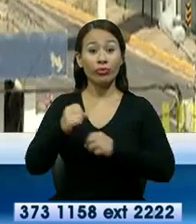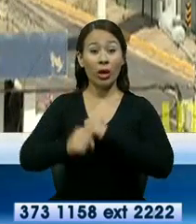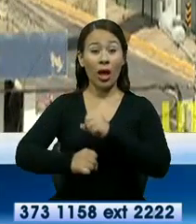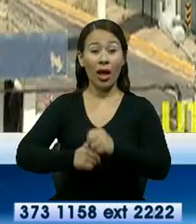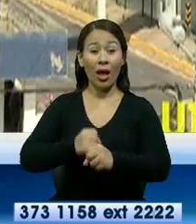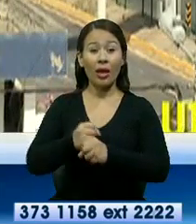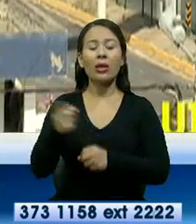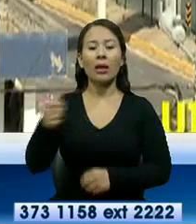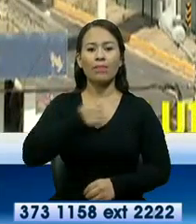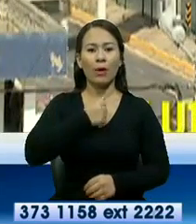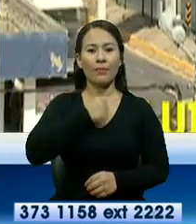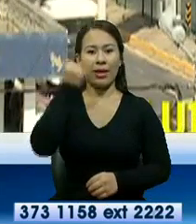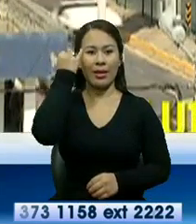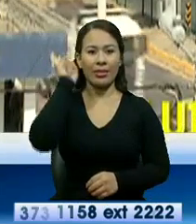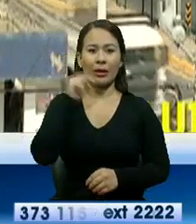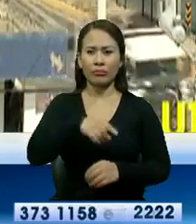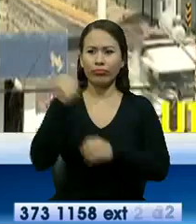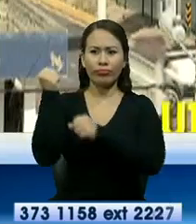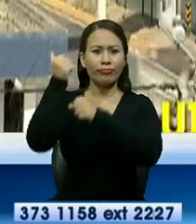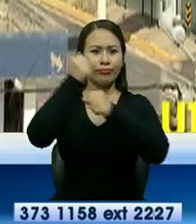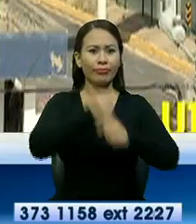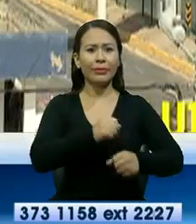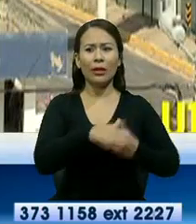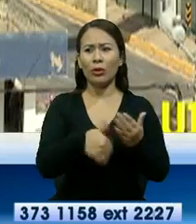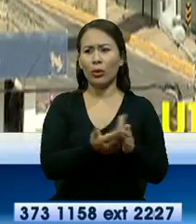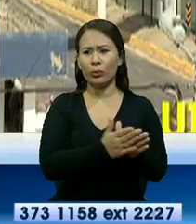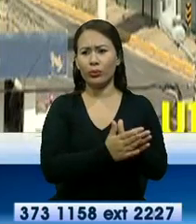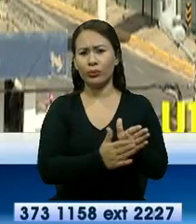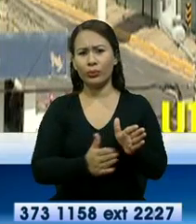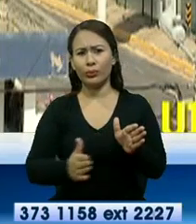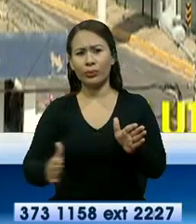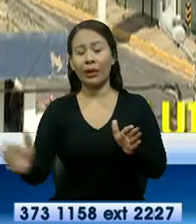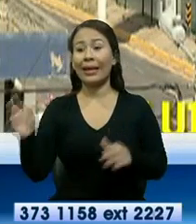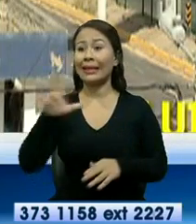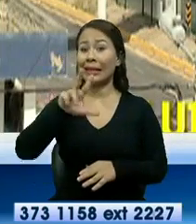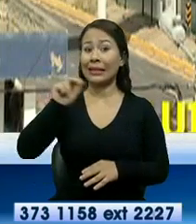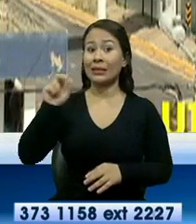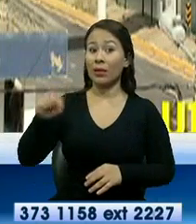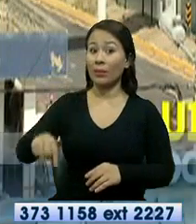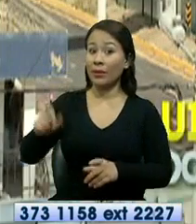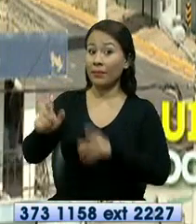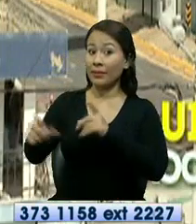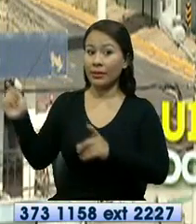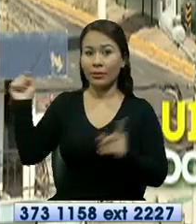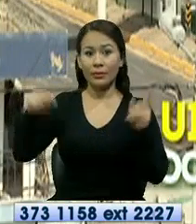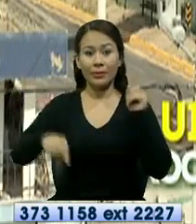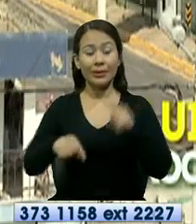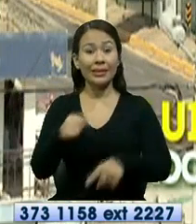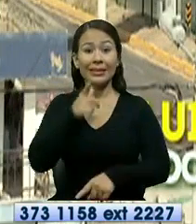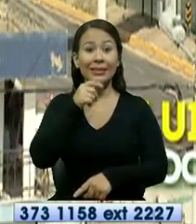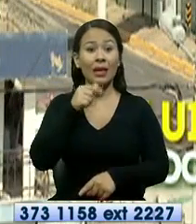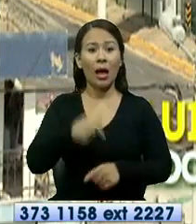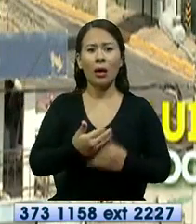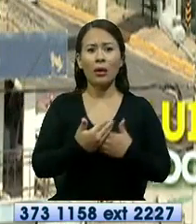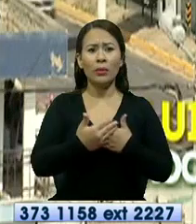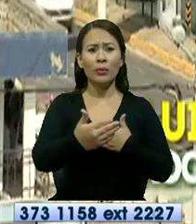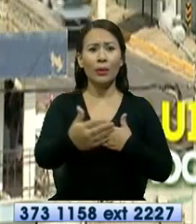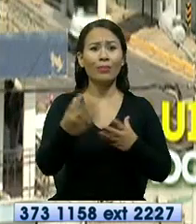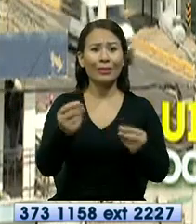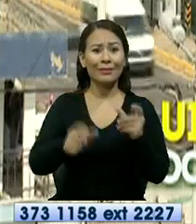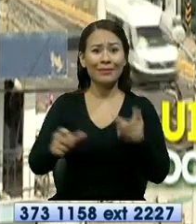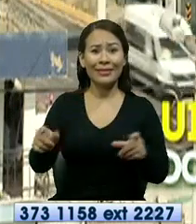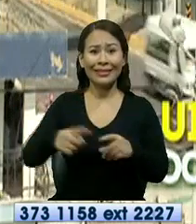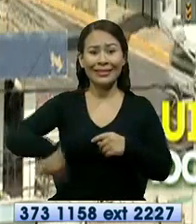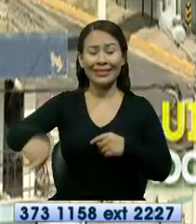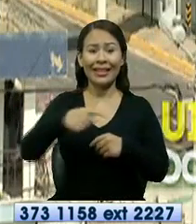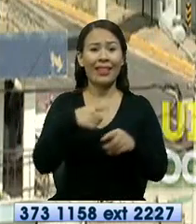inmensamente su capital poblacional prácticamente nos bordea alredor de 300000 hab antes lo que demuestra que Calderón ha crecido más allá que inclusive los capitales